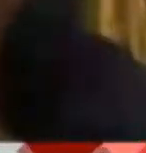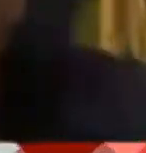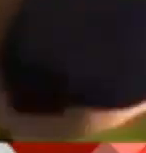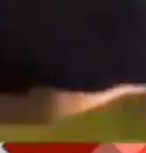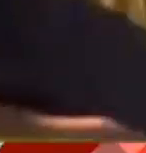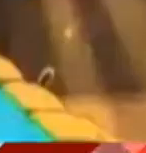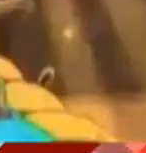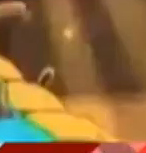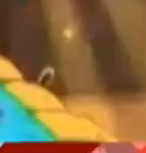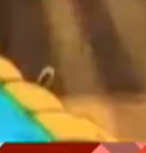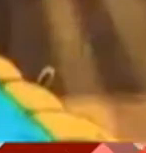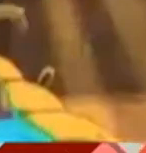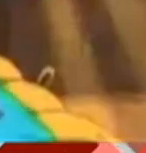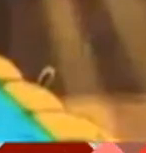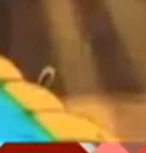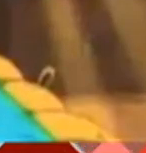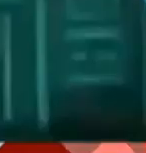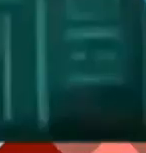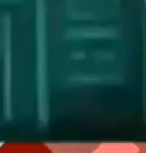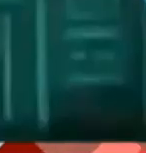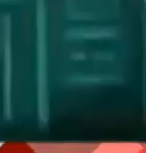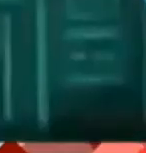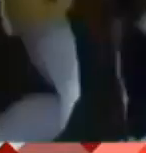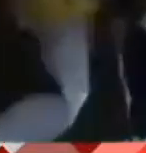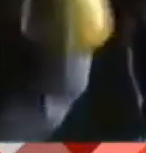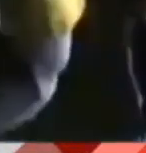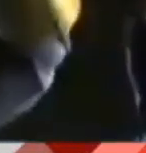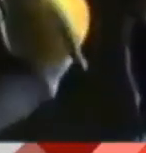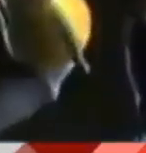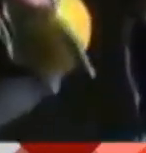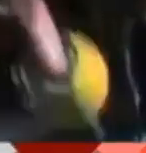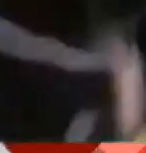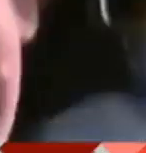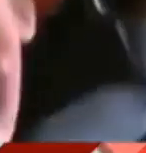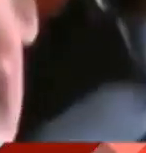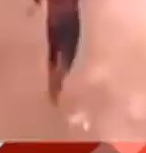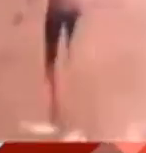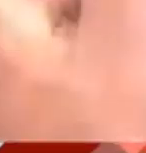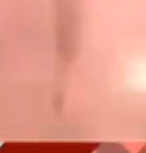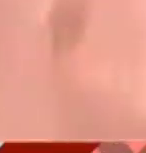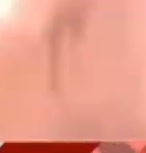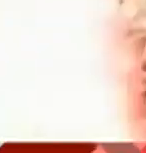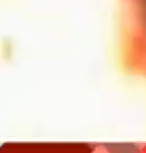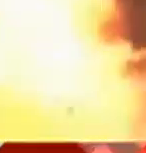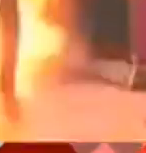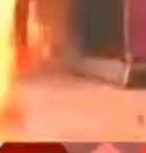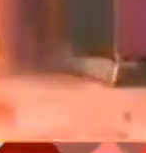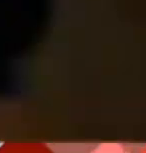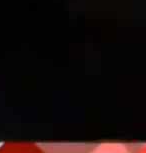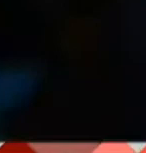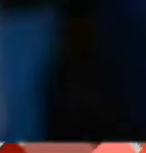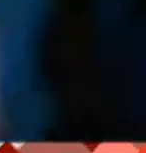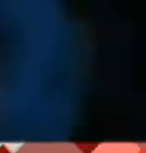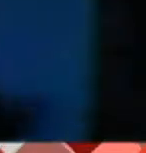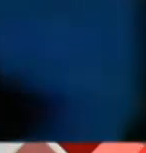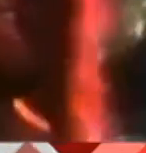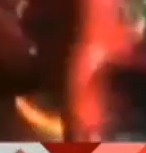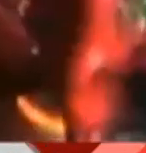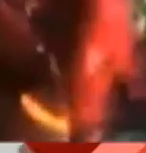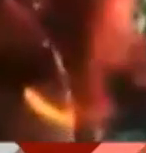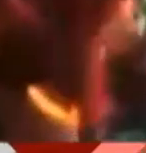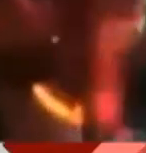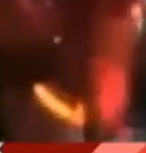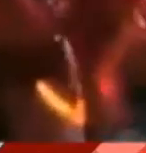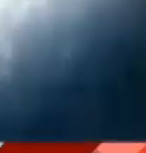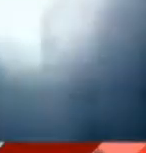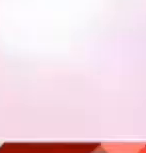existen en todo el mundo de Netflix. Y es que después de que Disney anunció que retiraría todo su contenido de